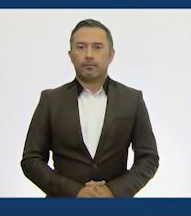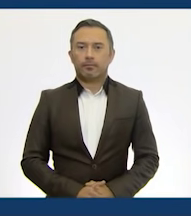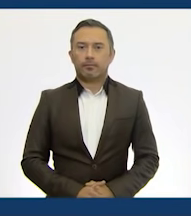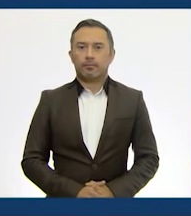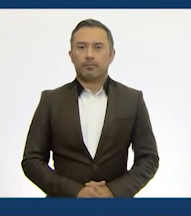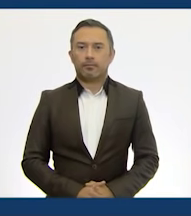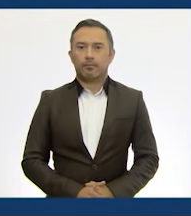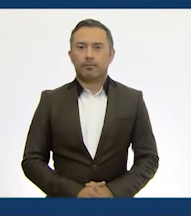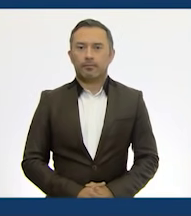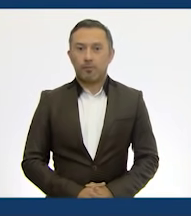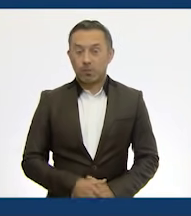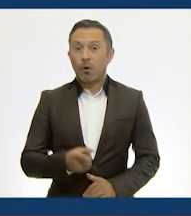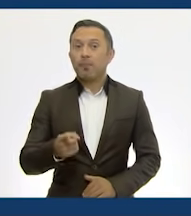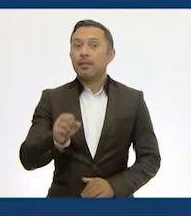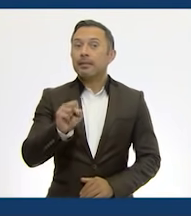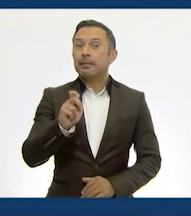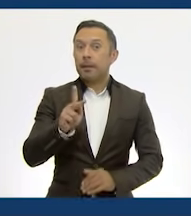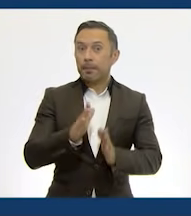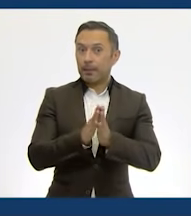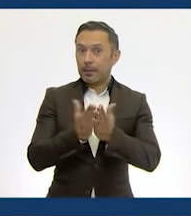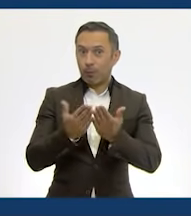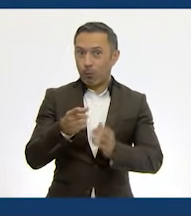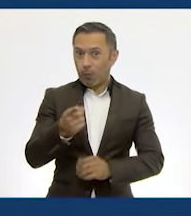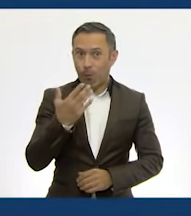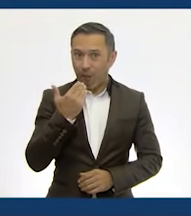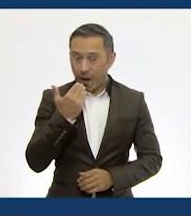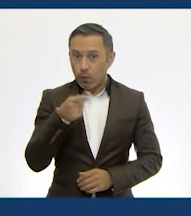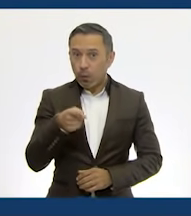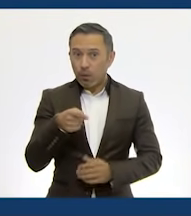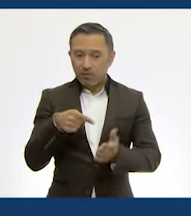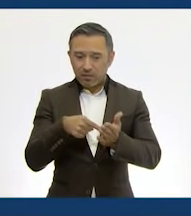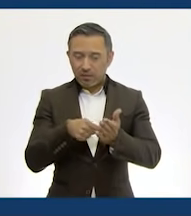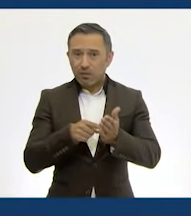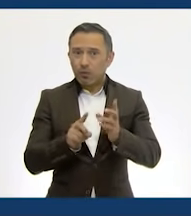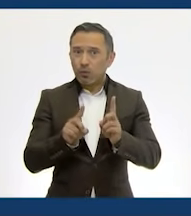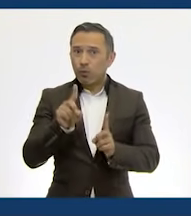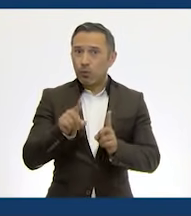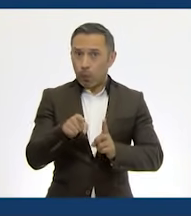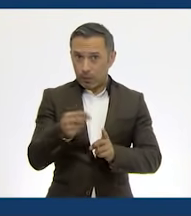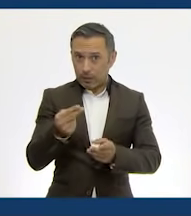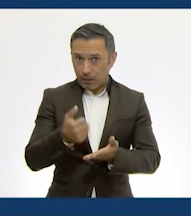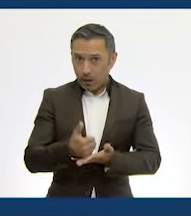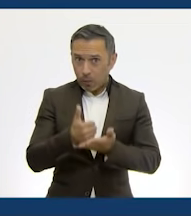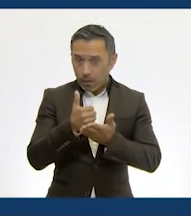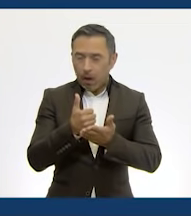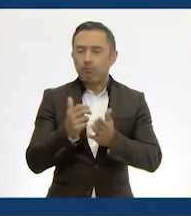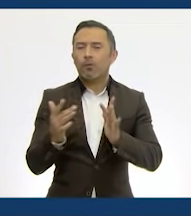Si no tienes el libro de texto o necesitas ayuda para responder las preguntas, contáctanos.